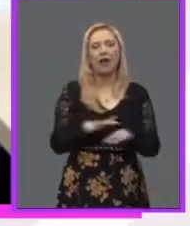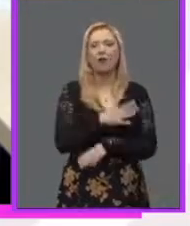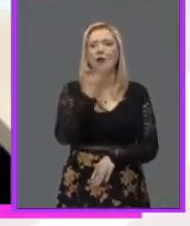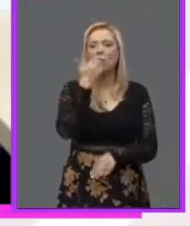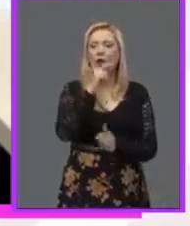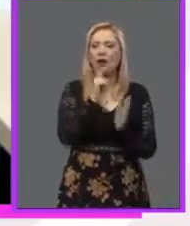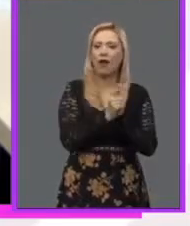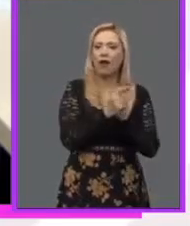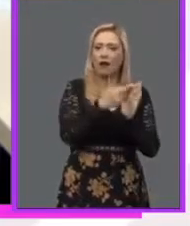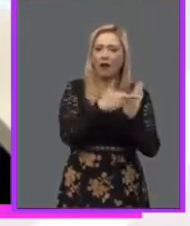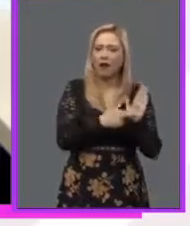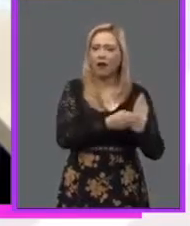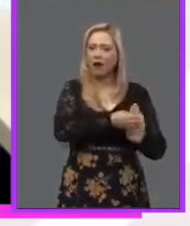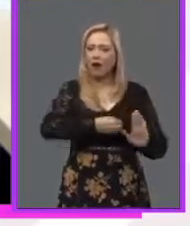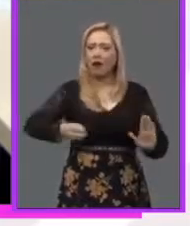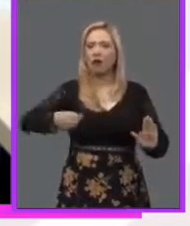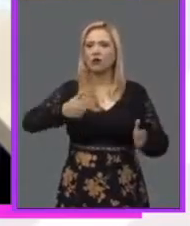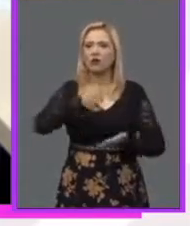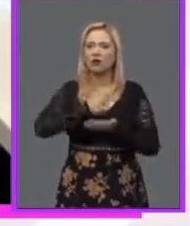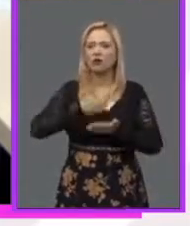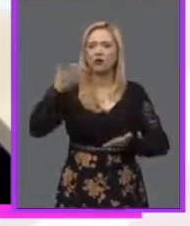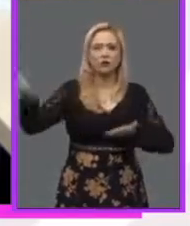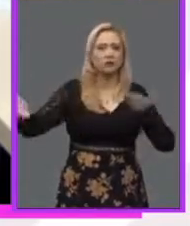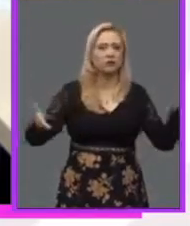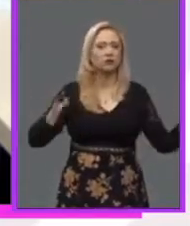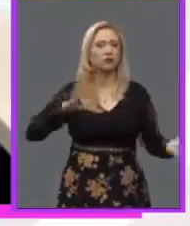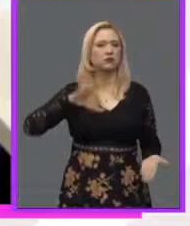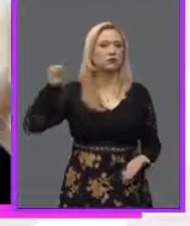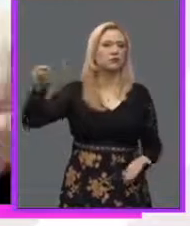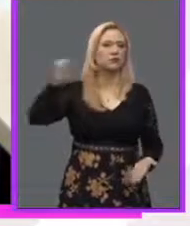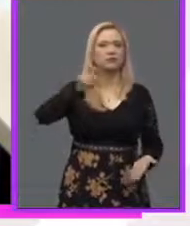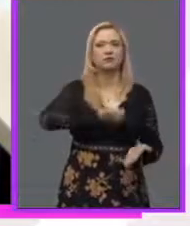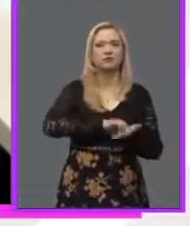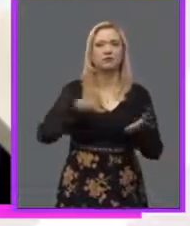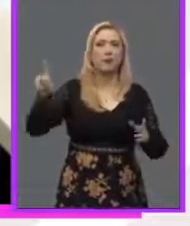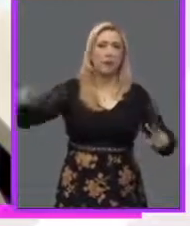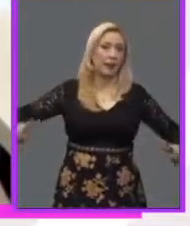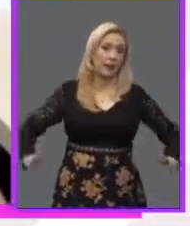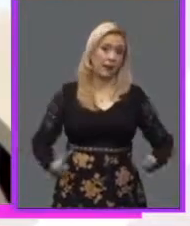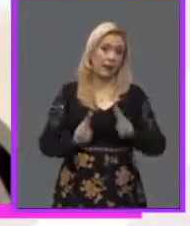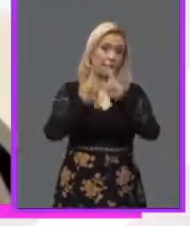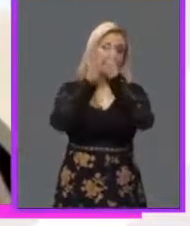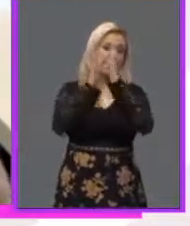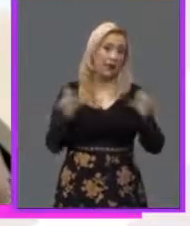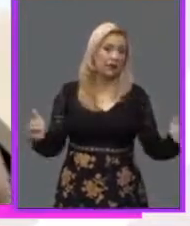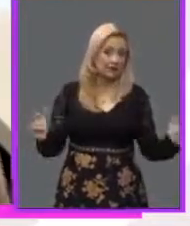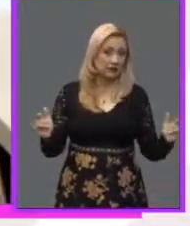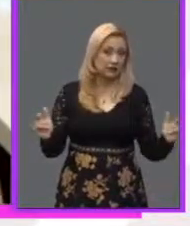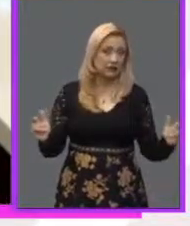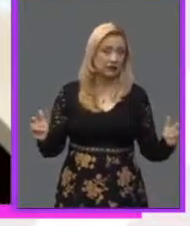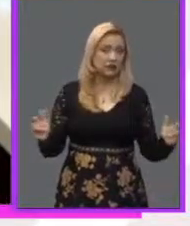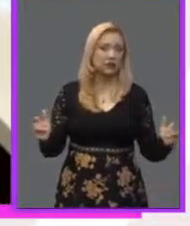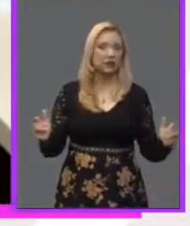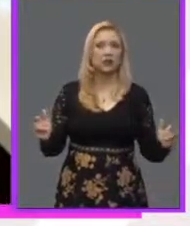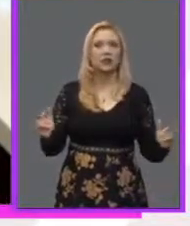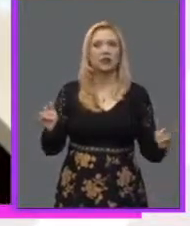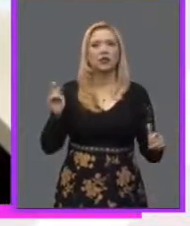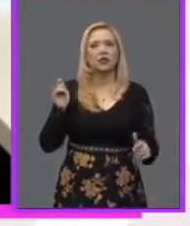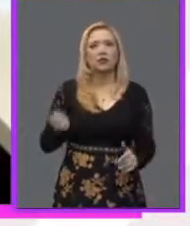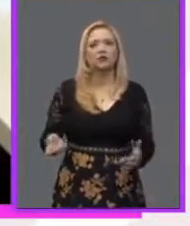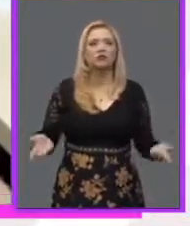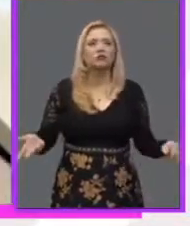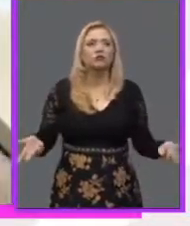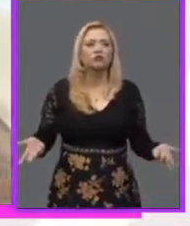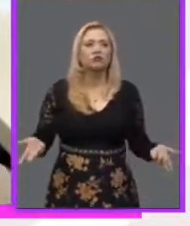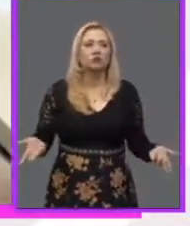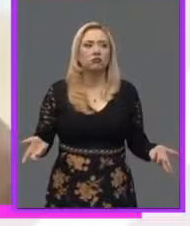no se ha visto como algo que impacta en las ciudades. Por ejemplo, hay varias ciudades donde justamente, por ejemplo, París, donde se ha hablado de que una medida podría